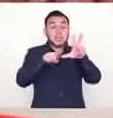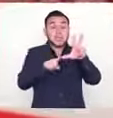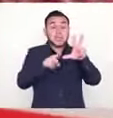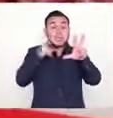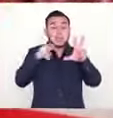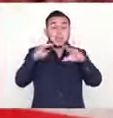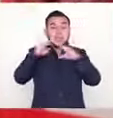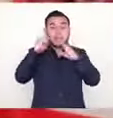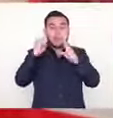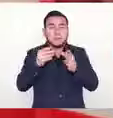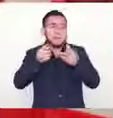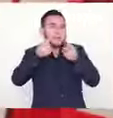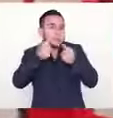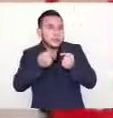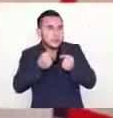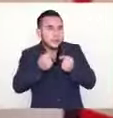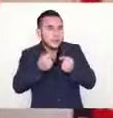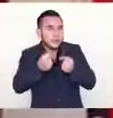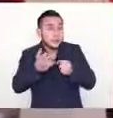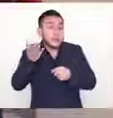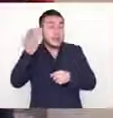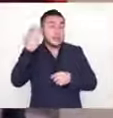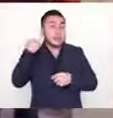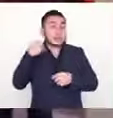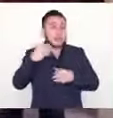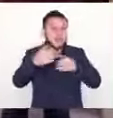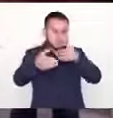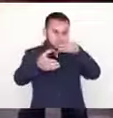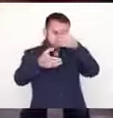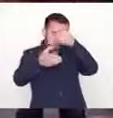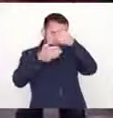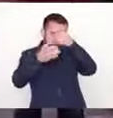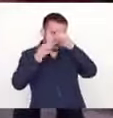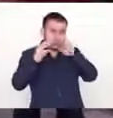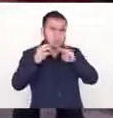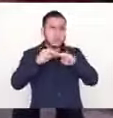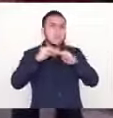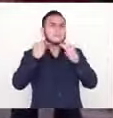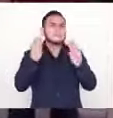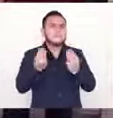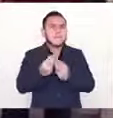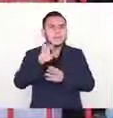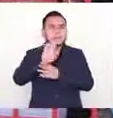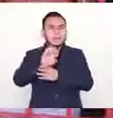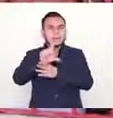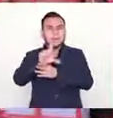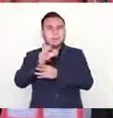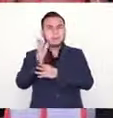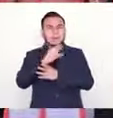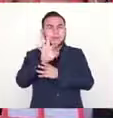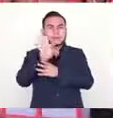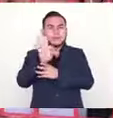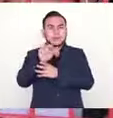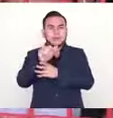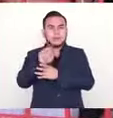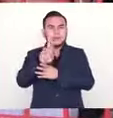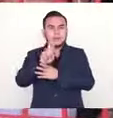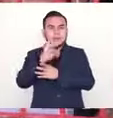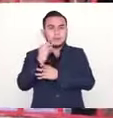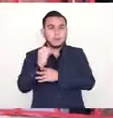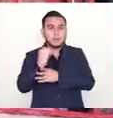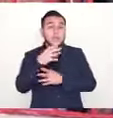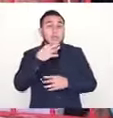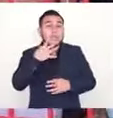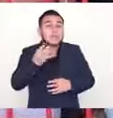el experto del el ex experto de él que ya no está en el faro pero era el experto de ellos y que él